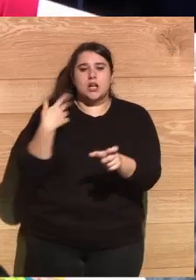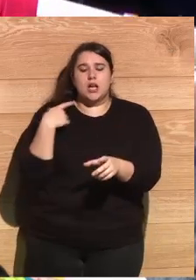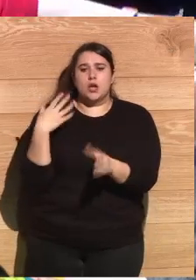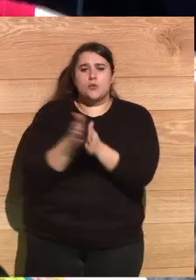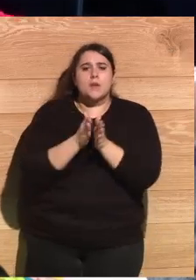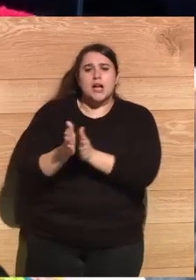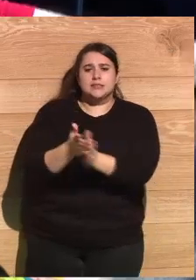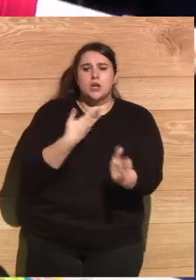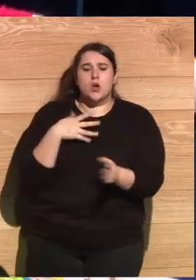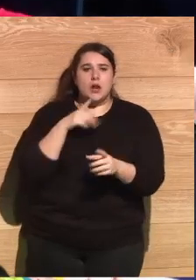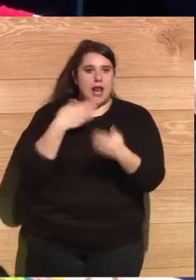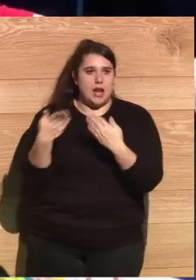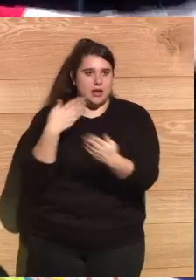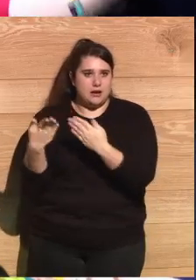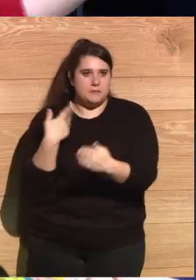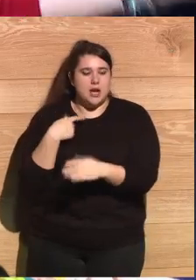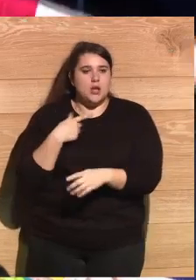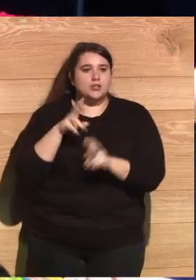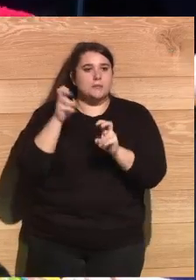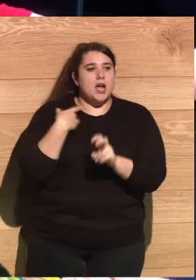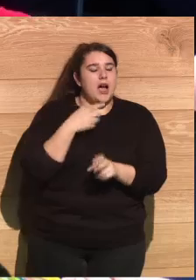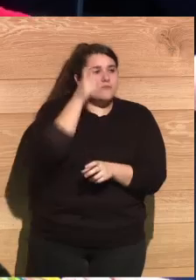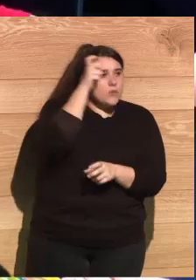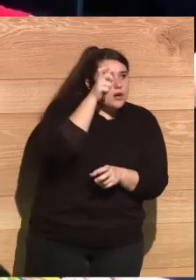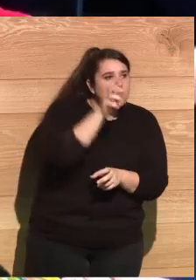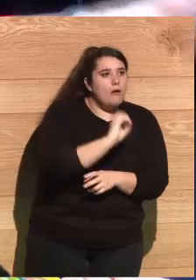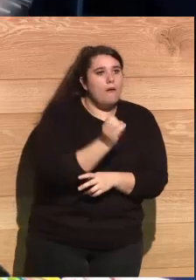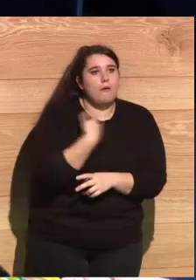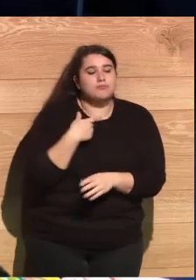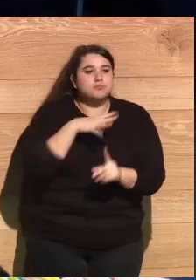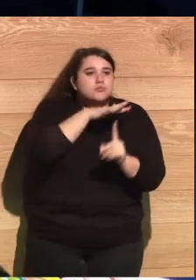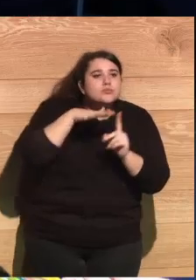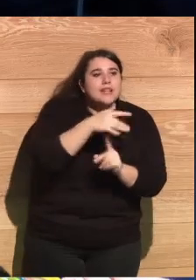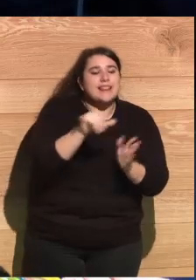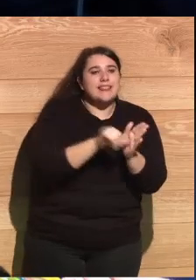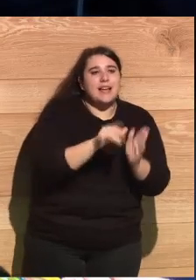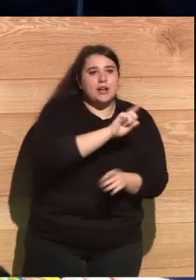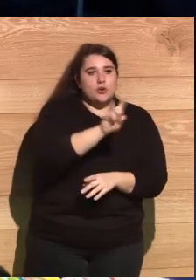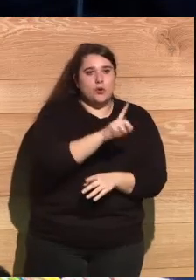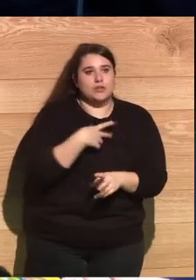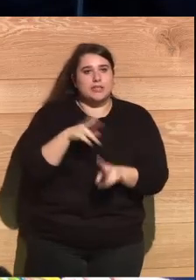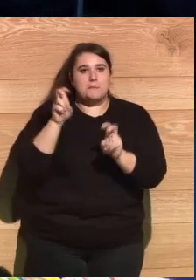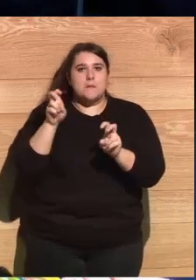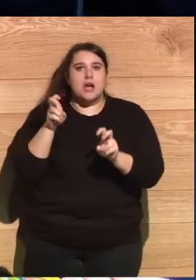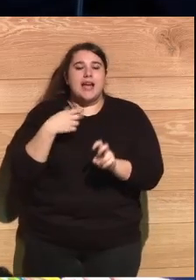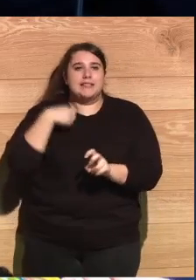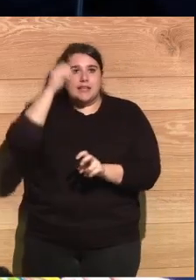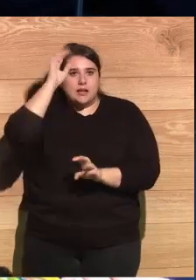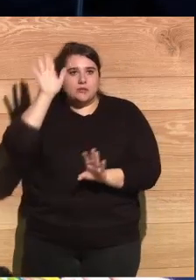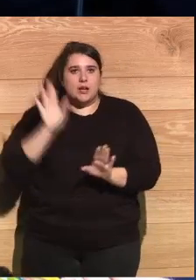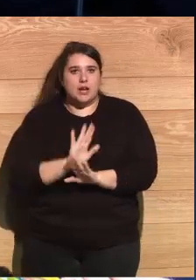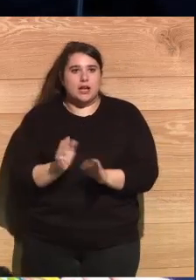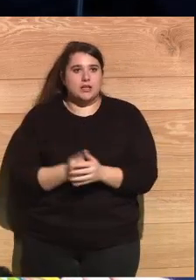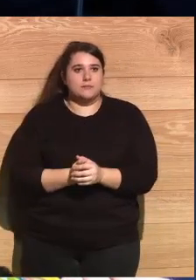escuchando lo que sucede en el pueblo o lo que sucede a los alrededores. Están hablando entre ellos desde el espacio de los intelectuales, pero digo, ves que somos